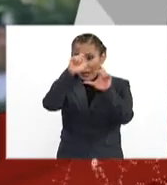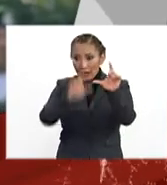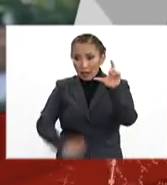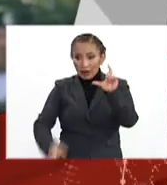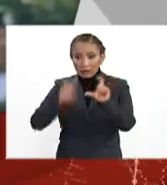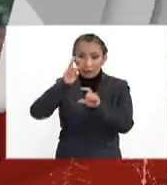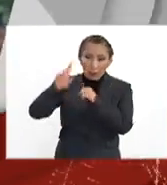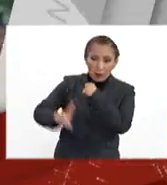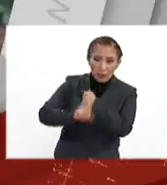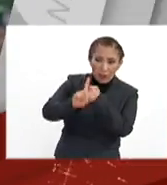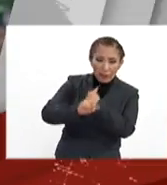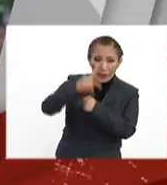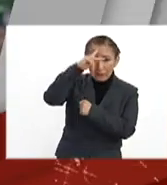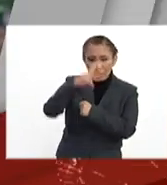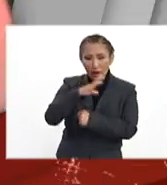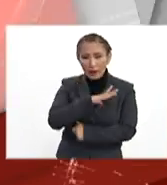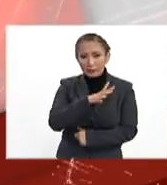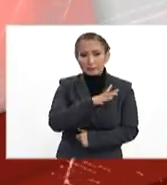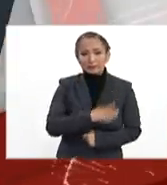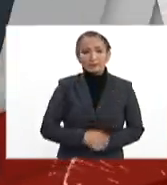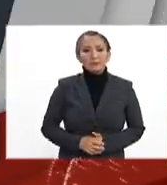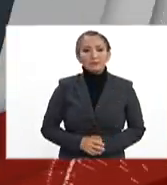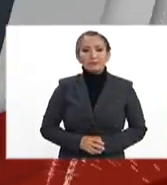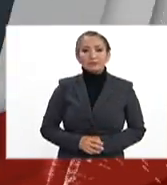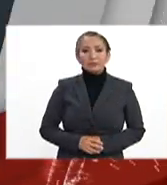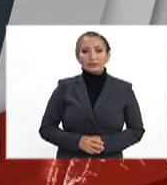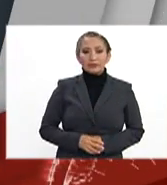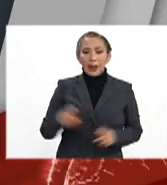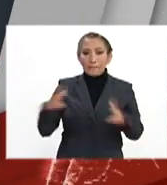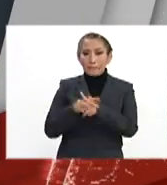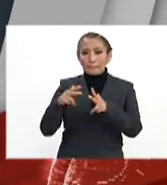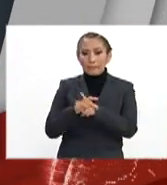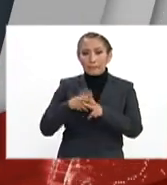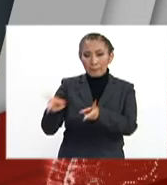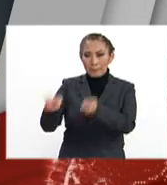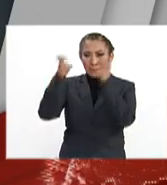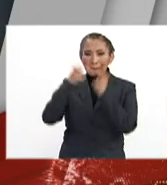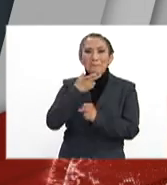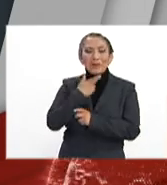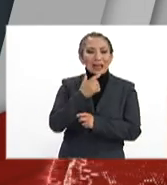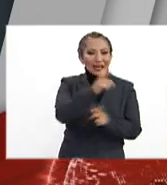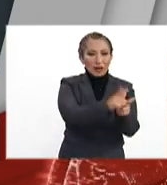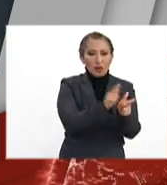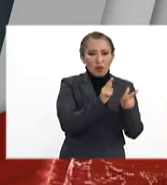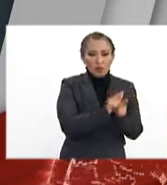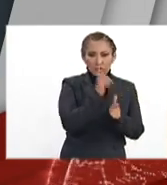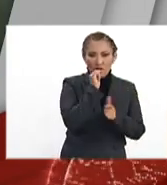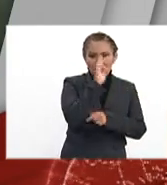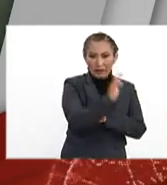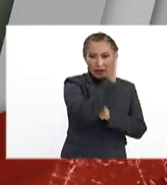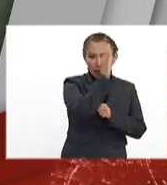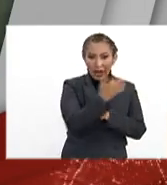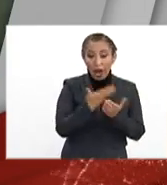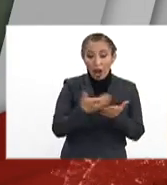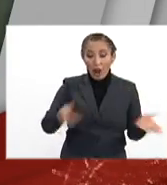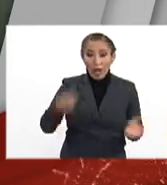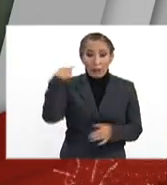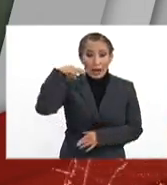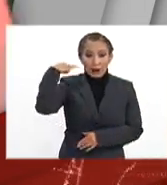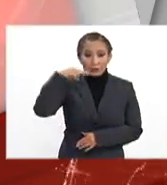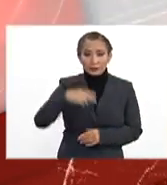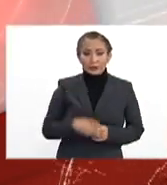las adversidades que enfrenta el país. Enfrentamiento entre ladrones de combustible y elementos de la Policía Federal ahora en